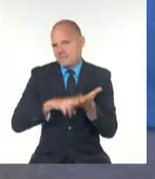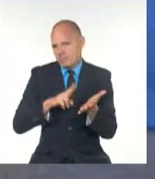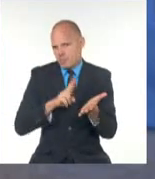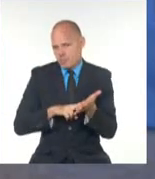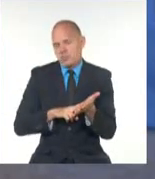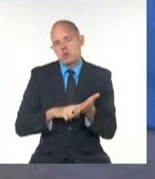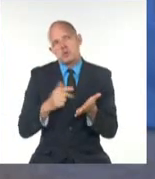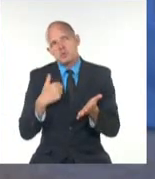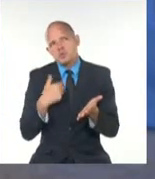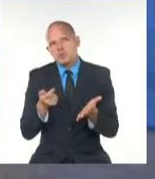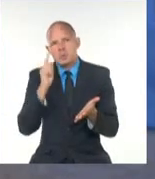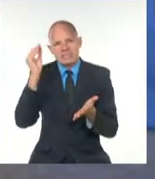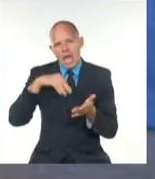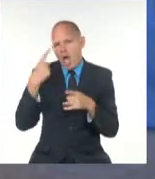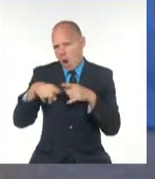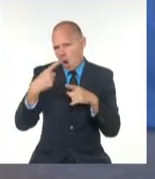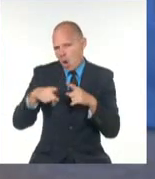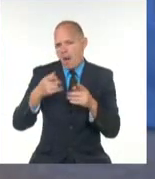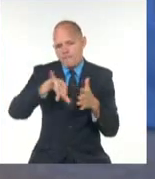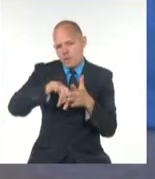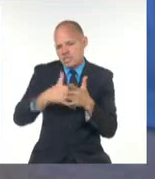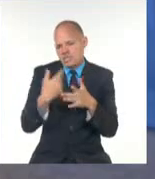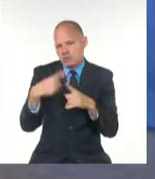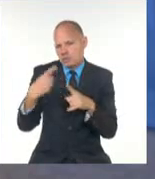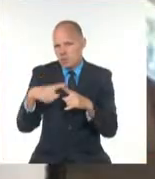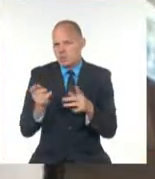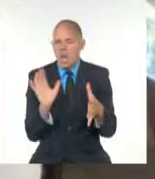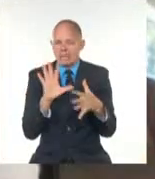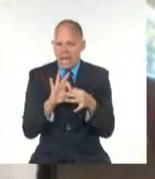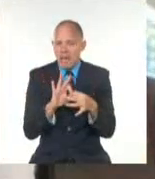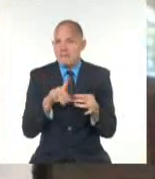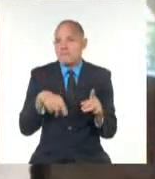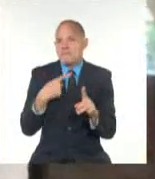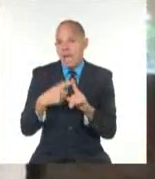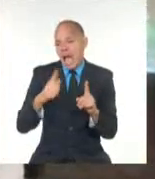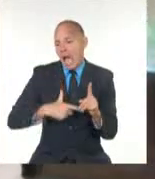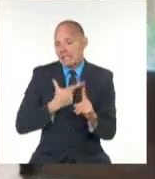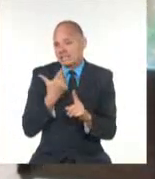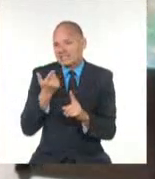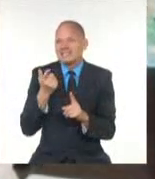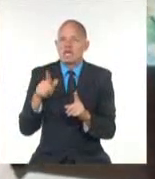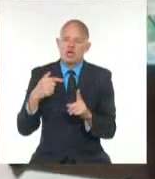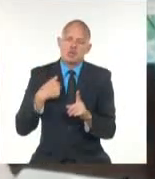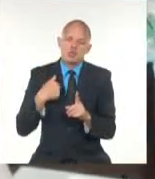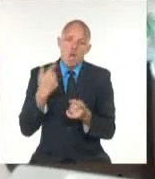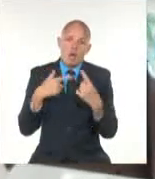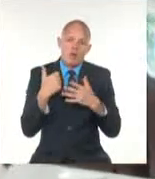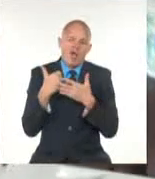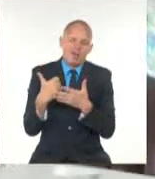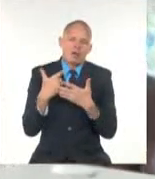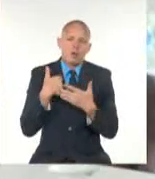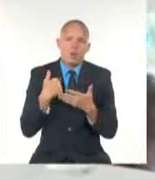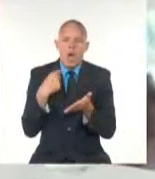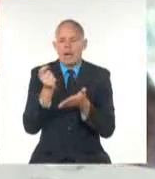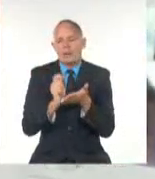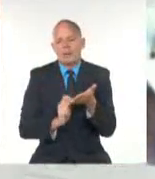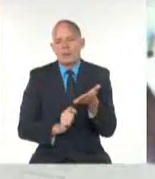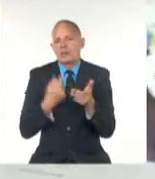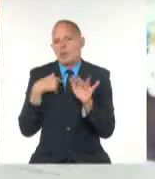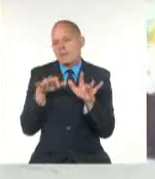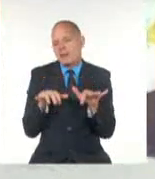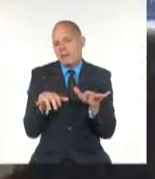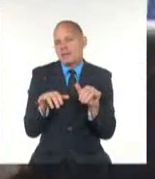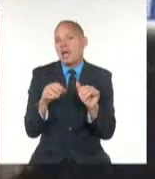proyectos curatoriales y el apoyo con algunos artículos especializados para el portal de